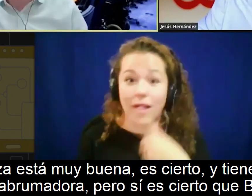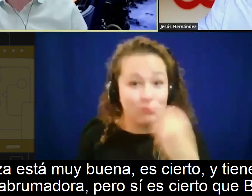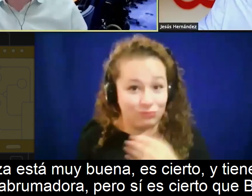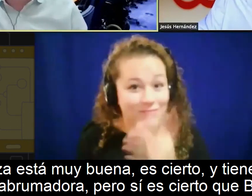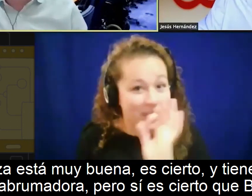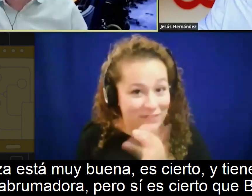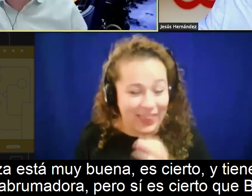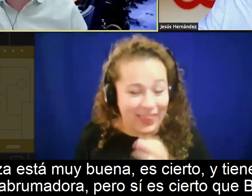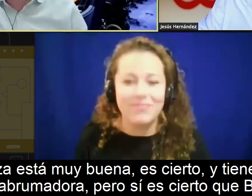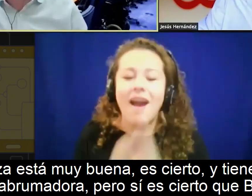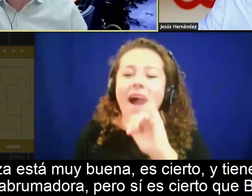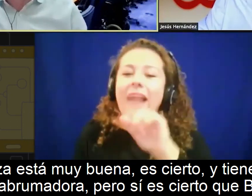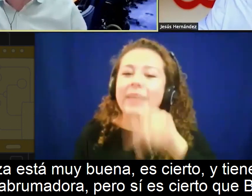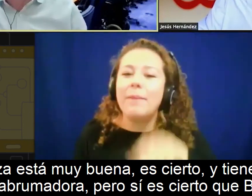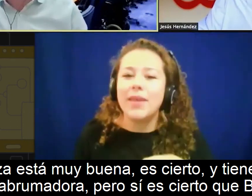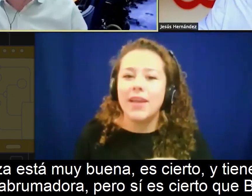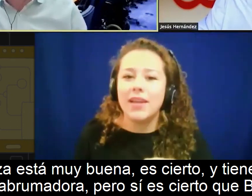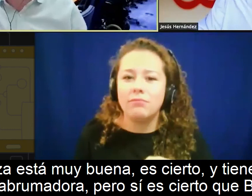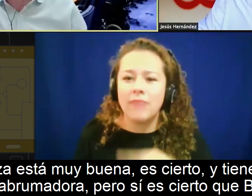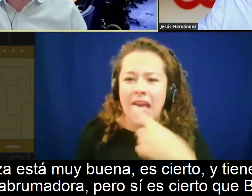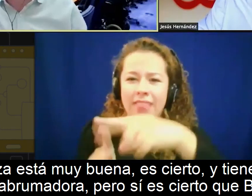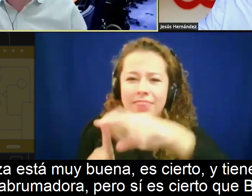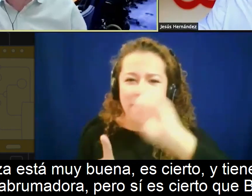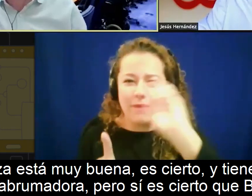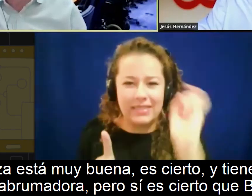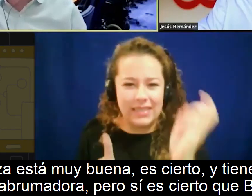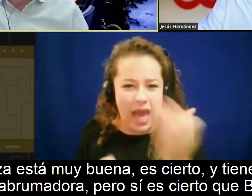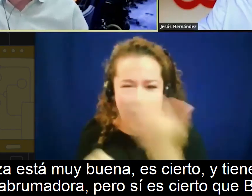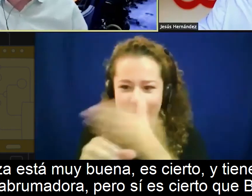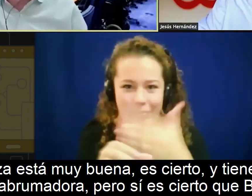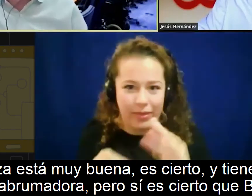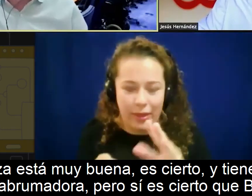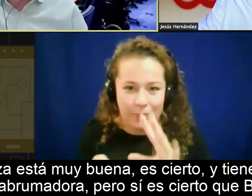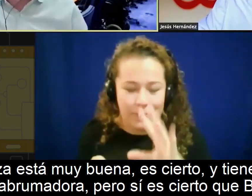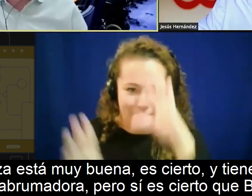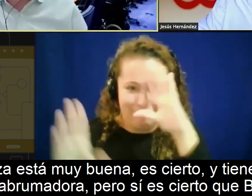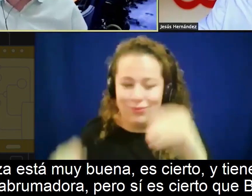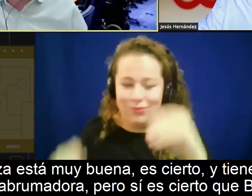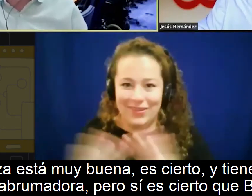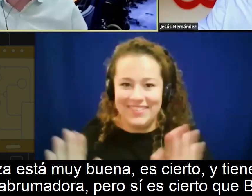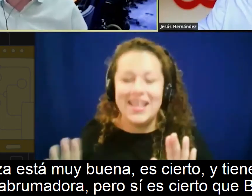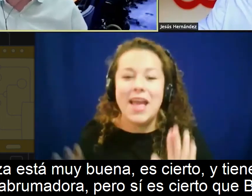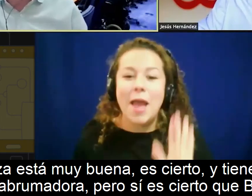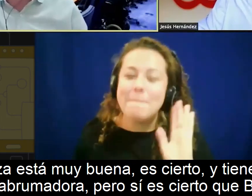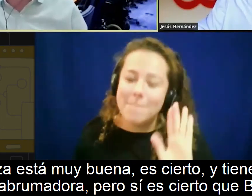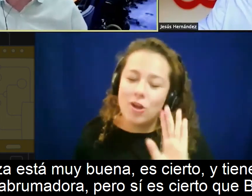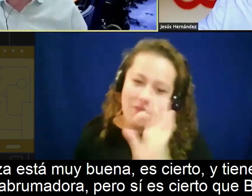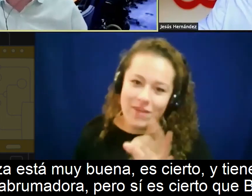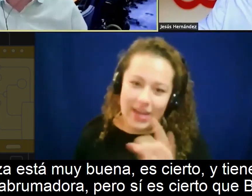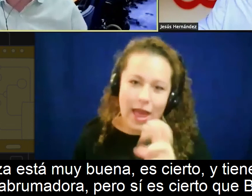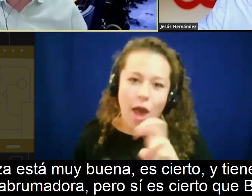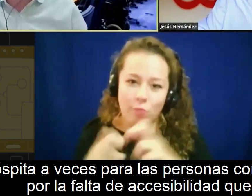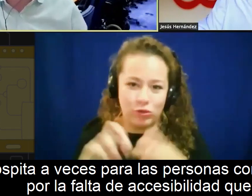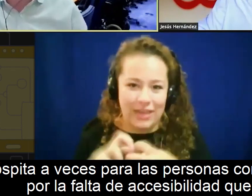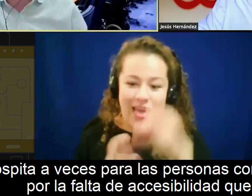y tienen una diversidad en cervezas que es abrumadora, pero sí que es cierto que Bruselas en sí